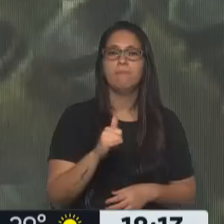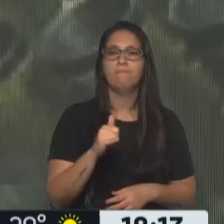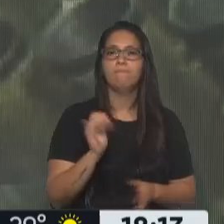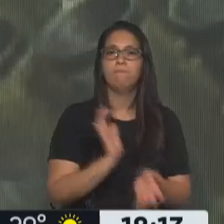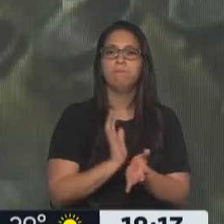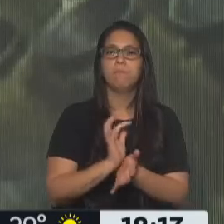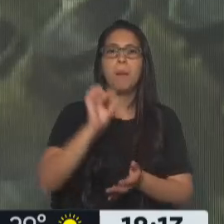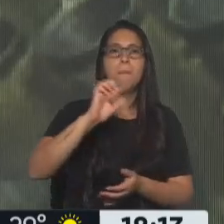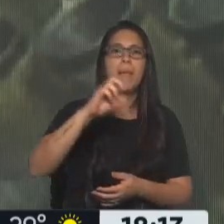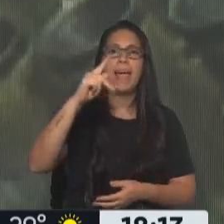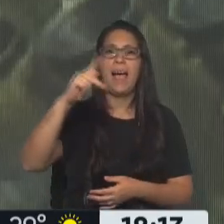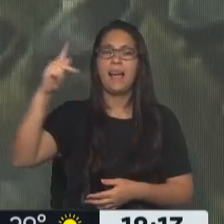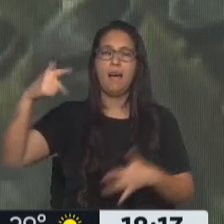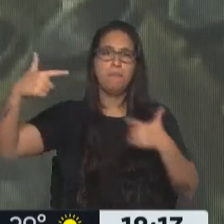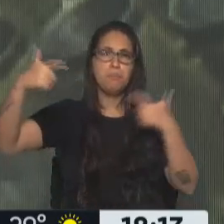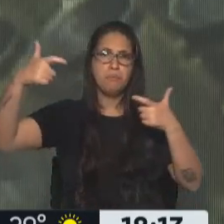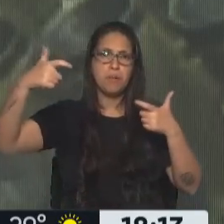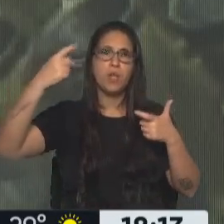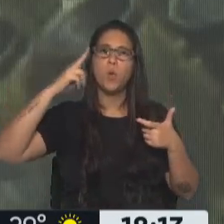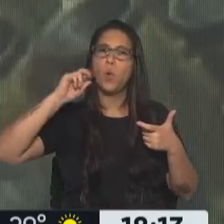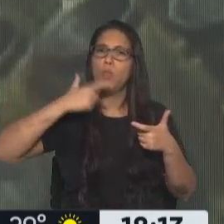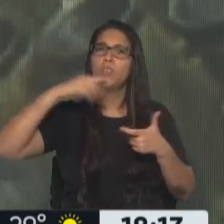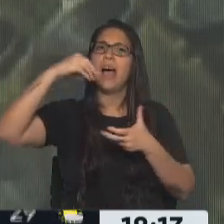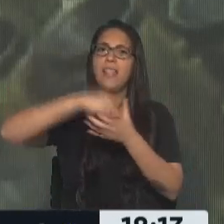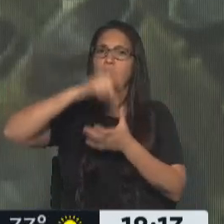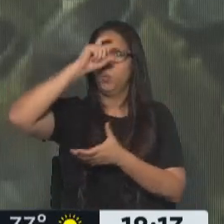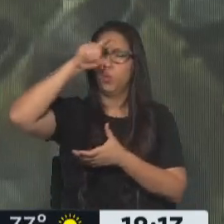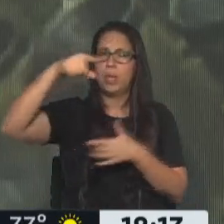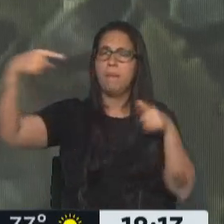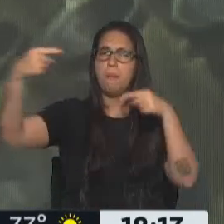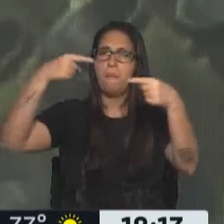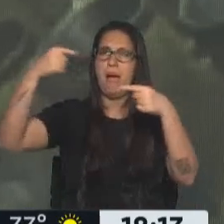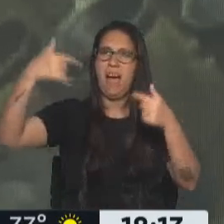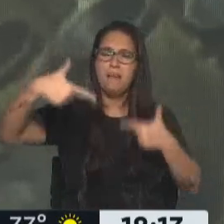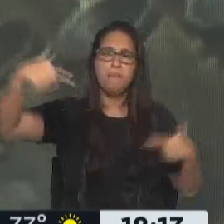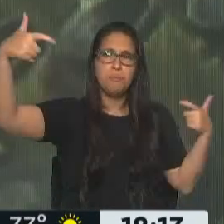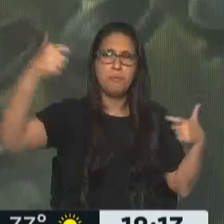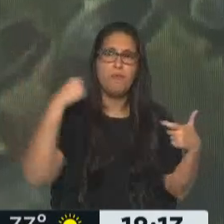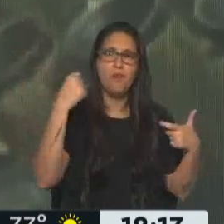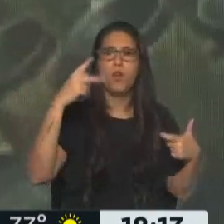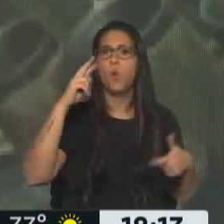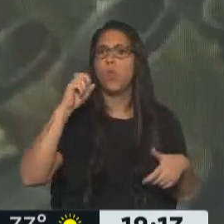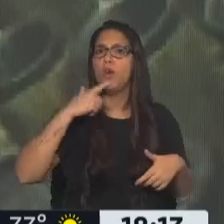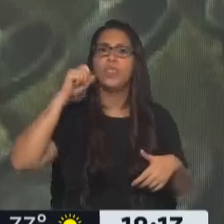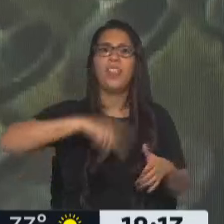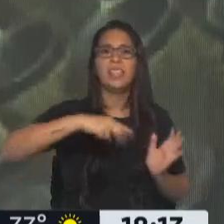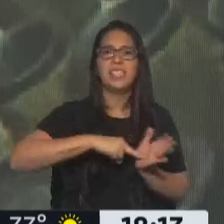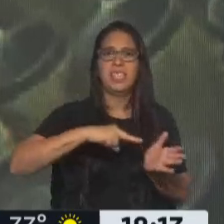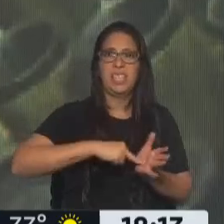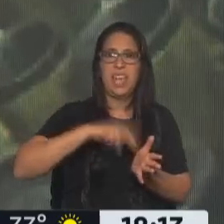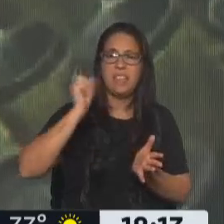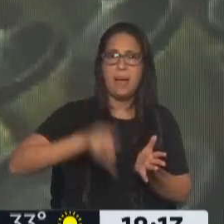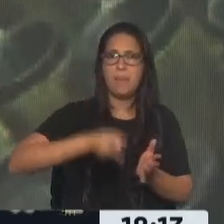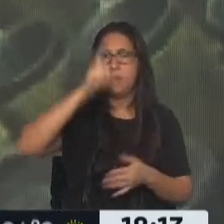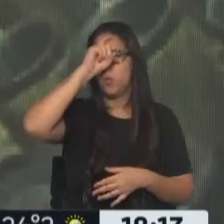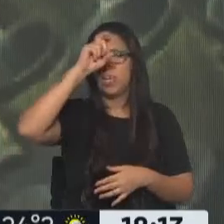el PKK o lo que sería parte de los kurdos dentro de Turquía, también mantiene una enemistad muy fuerte con los kurdos de Siria. Y de hecho,